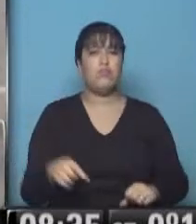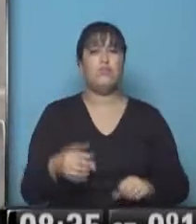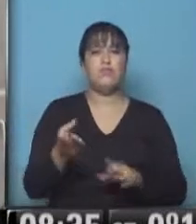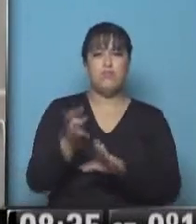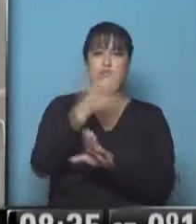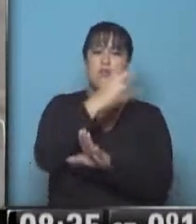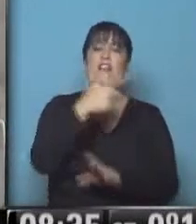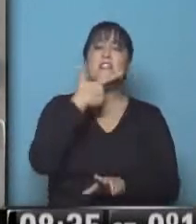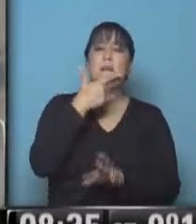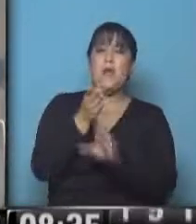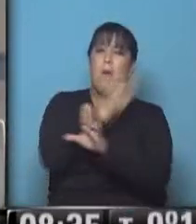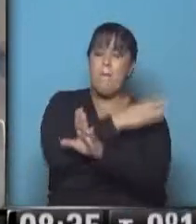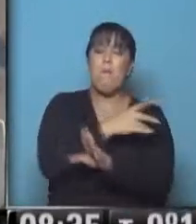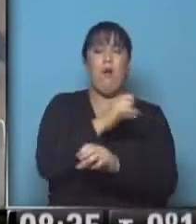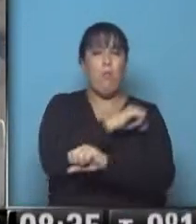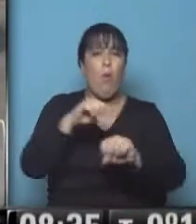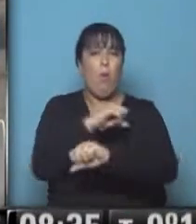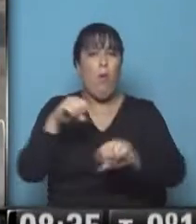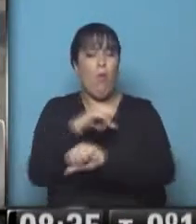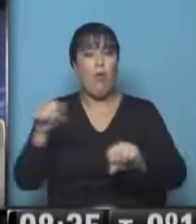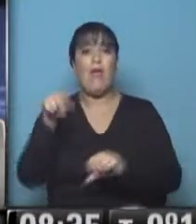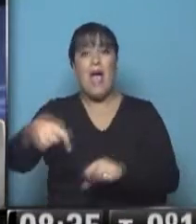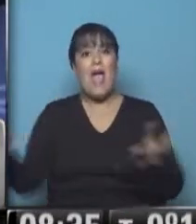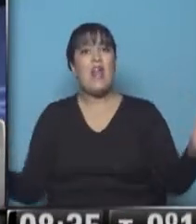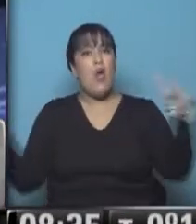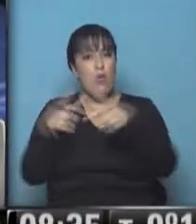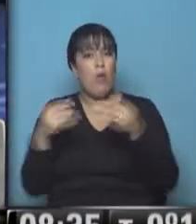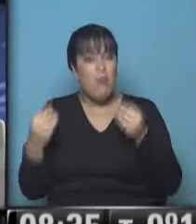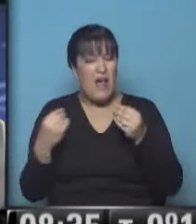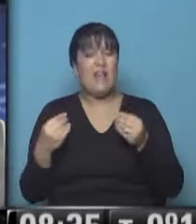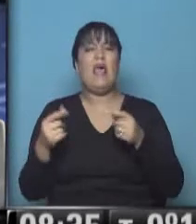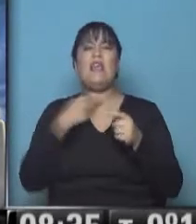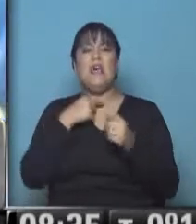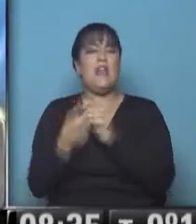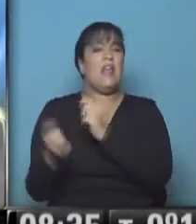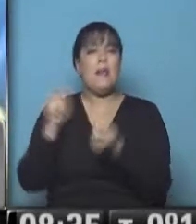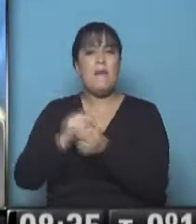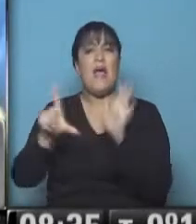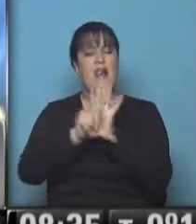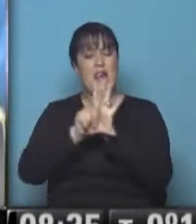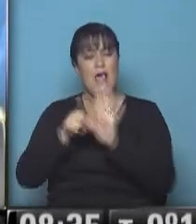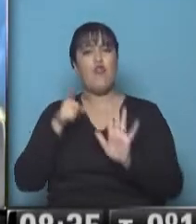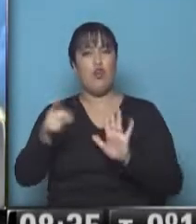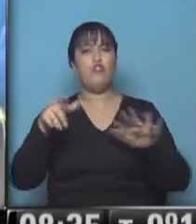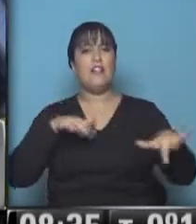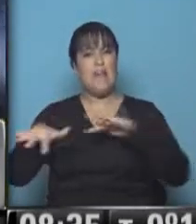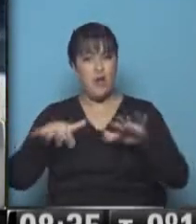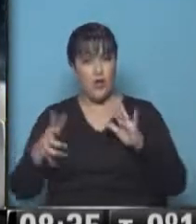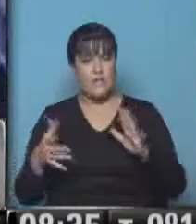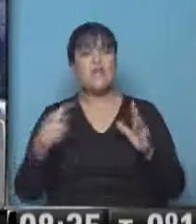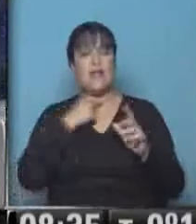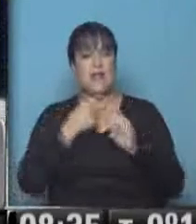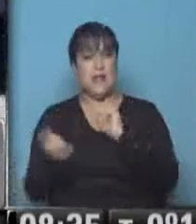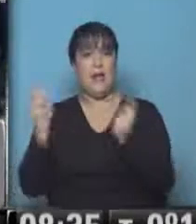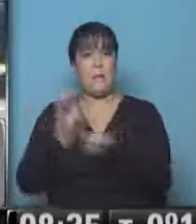durante todo el mes de septiembre y la reunión es para hacer una reforma a la ley antiterrorista llenar los vacíos legales y también